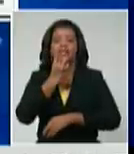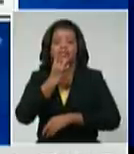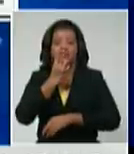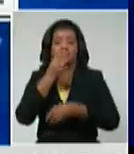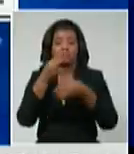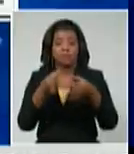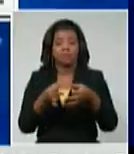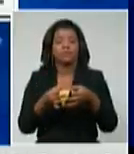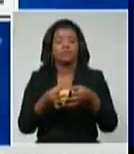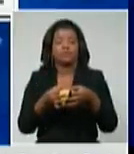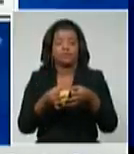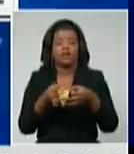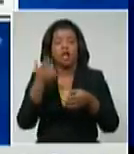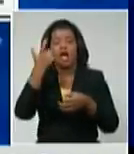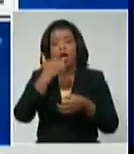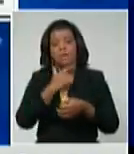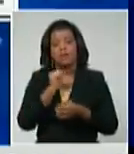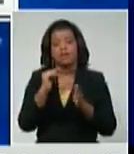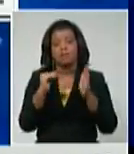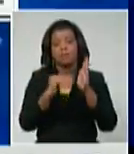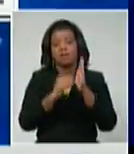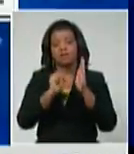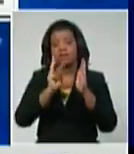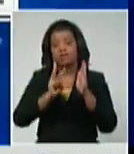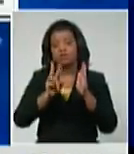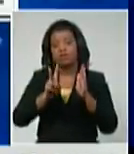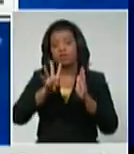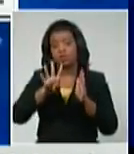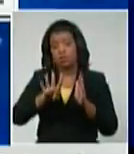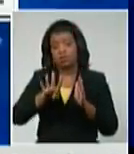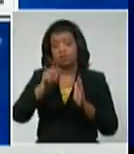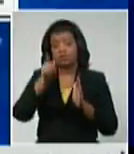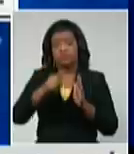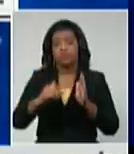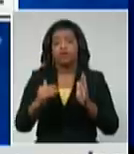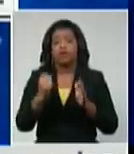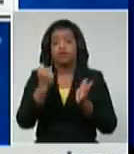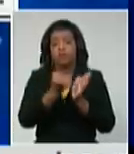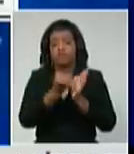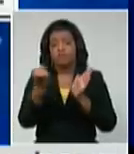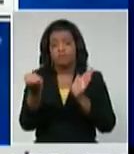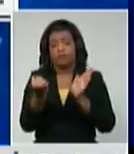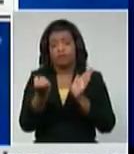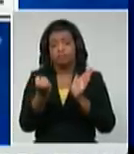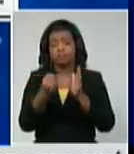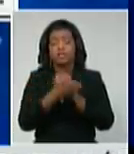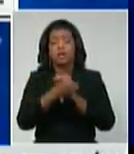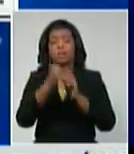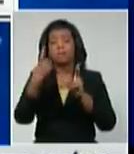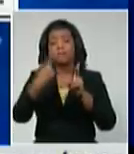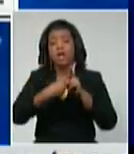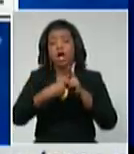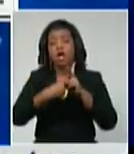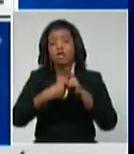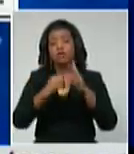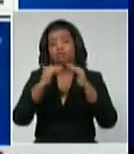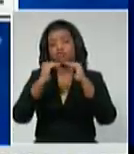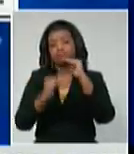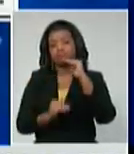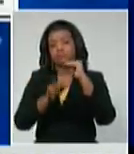con 1.324 casos confirmados. Mayo bajó a 547,